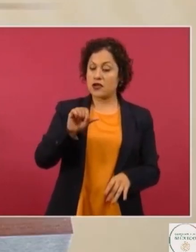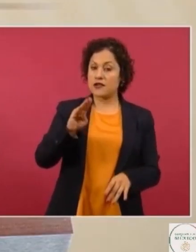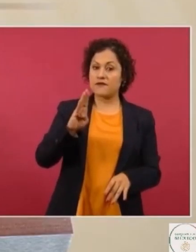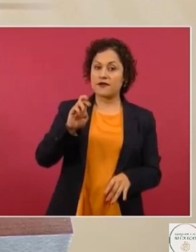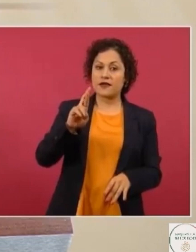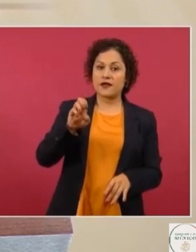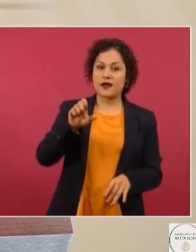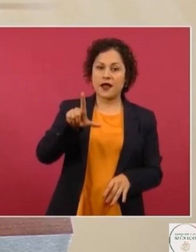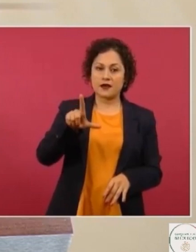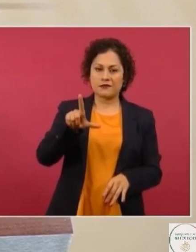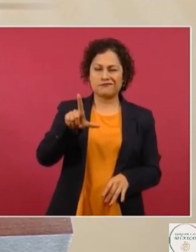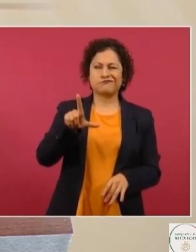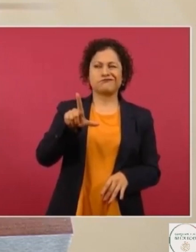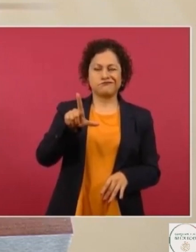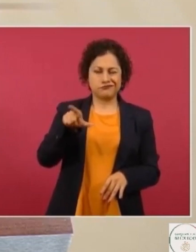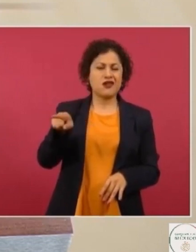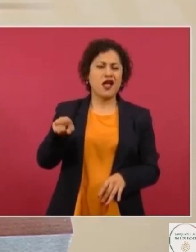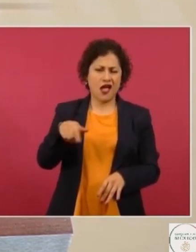corruptos,